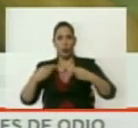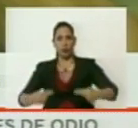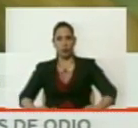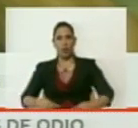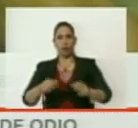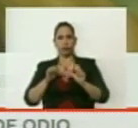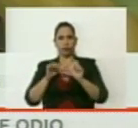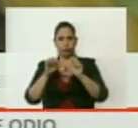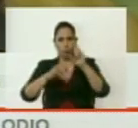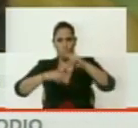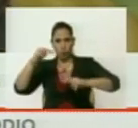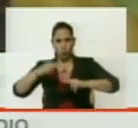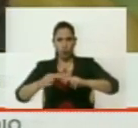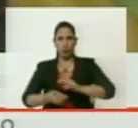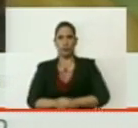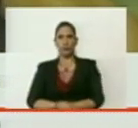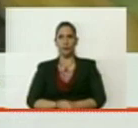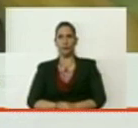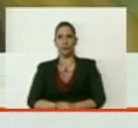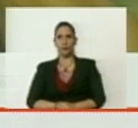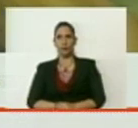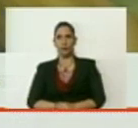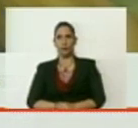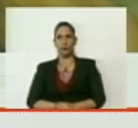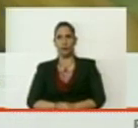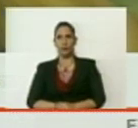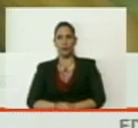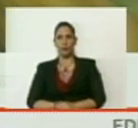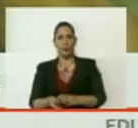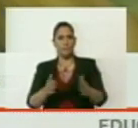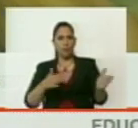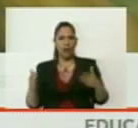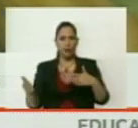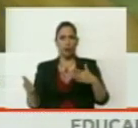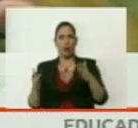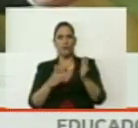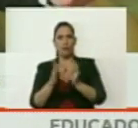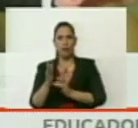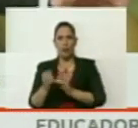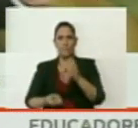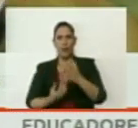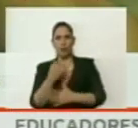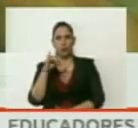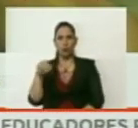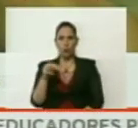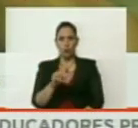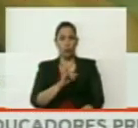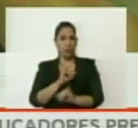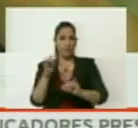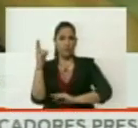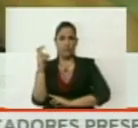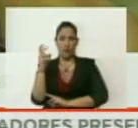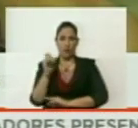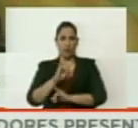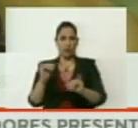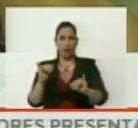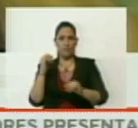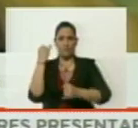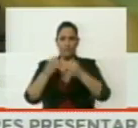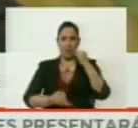estuvieron construyendo desde marzo, abril, mayo, junio. El viernes ya nos dan la versión